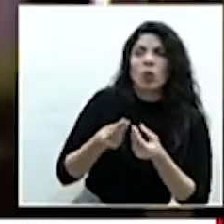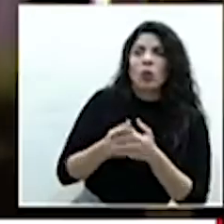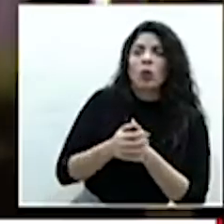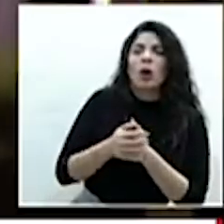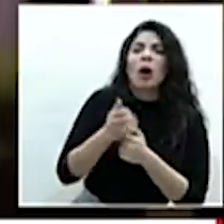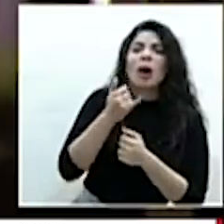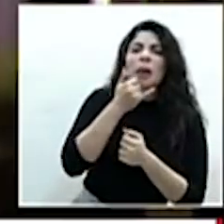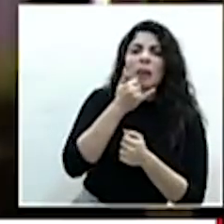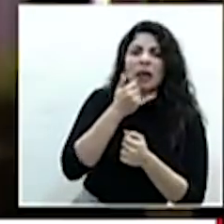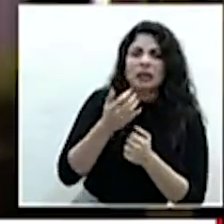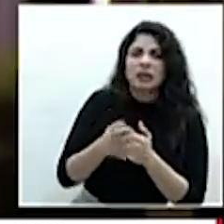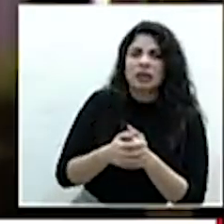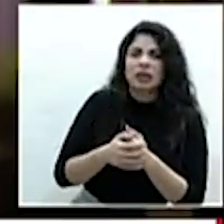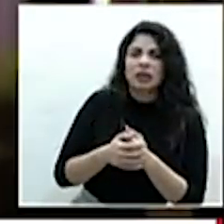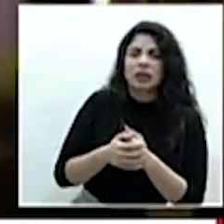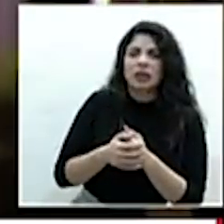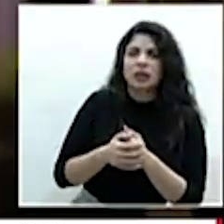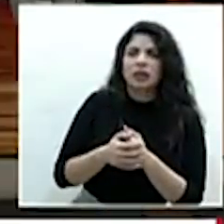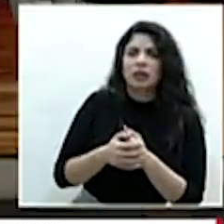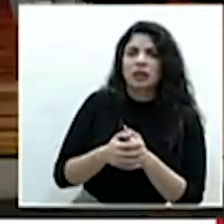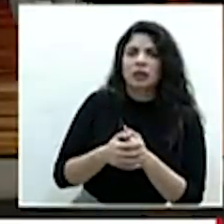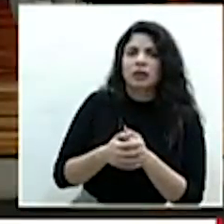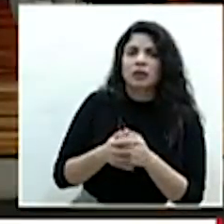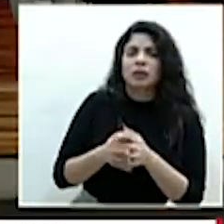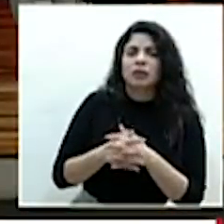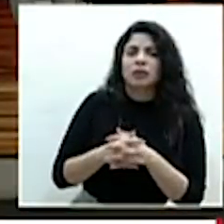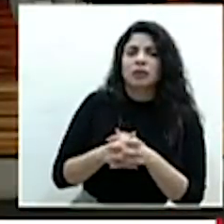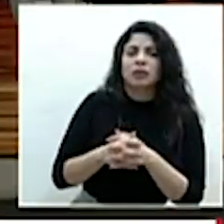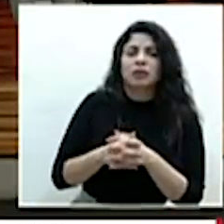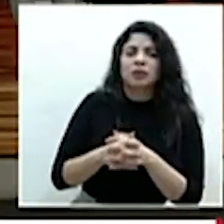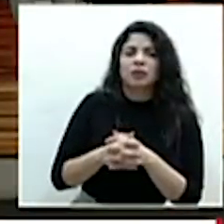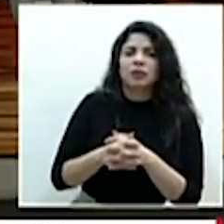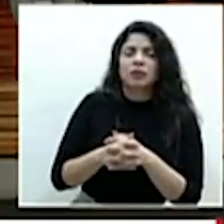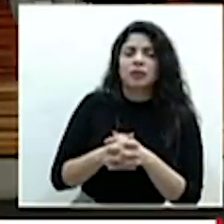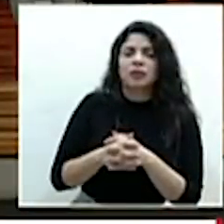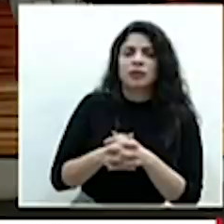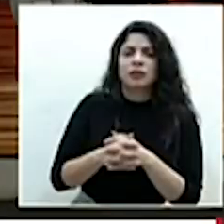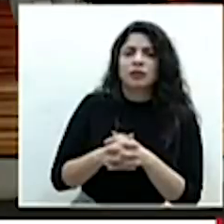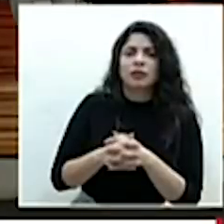esos bonos? Escuchamos al presidente de la República.